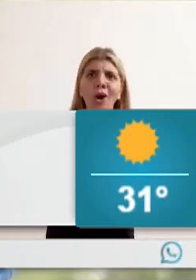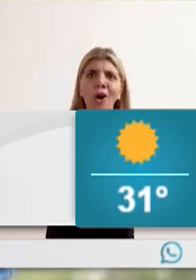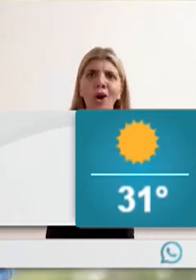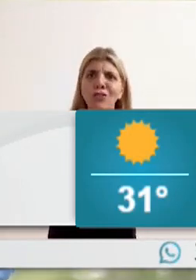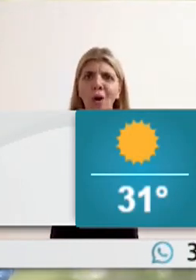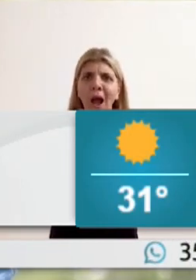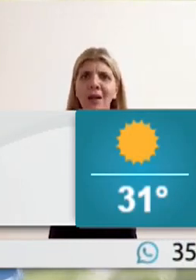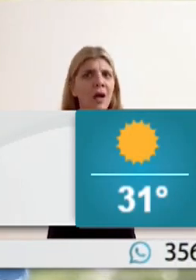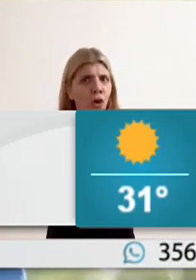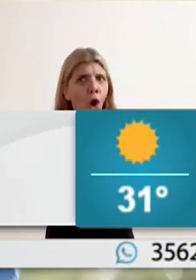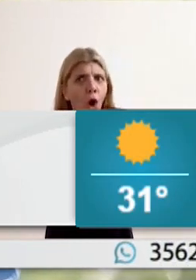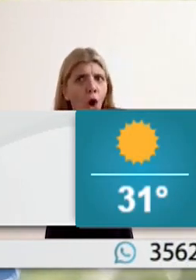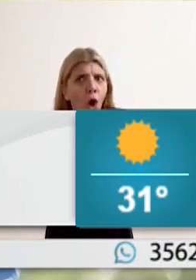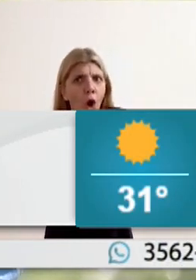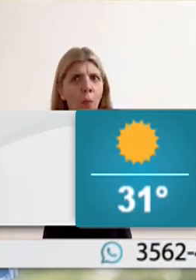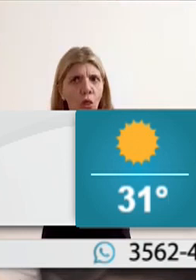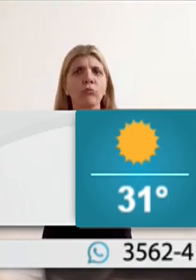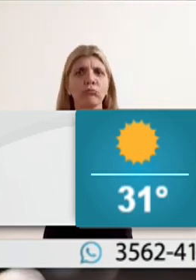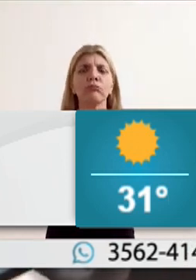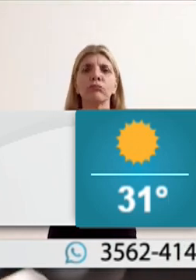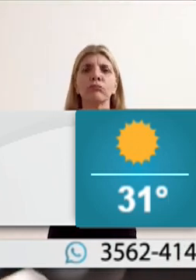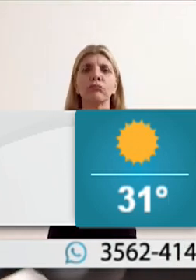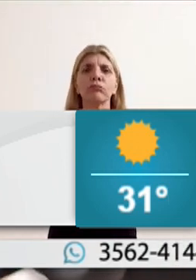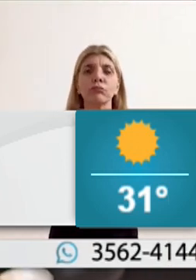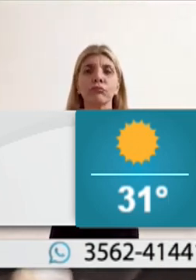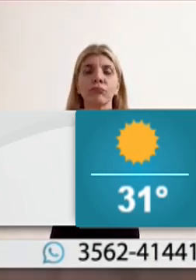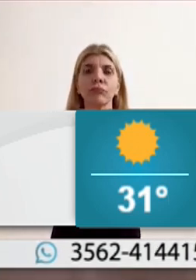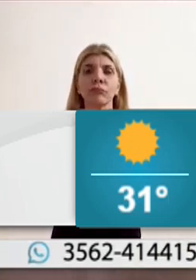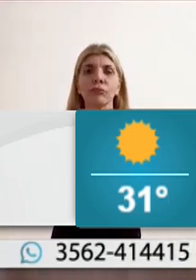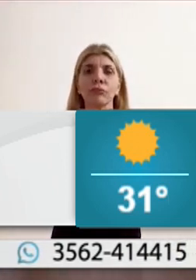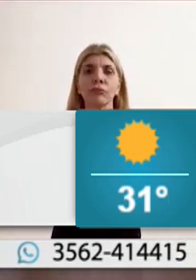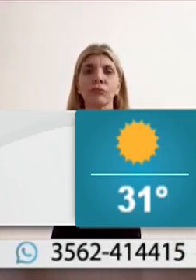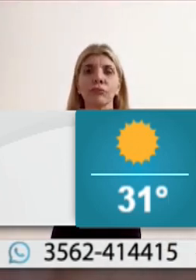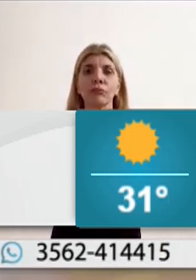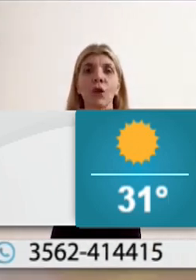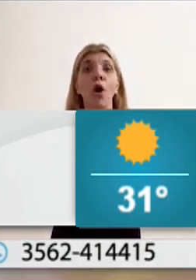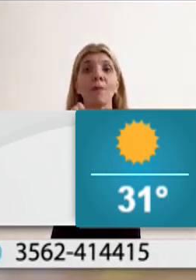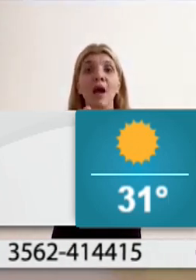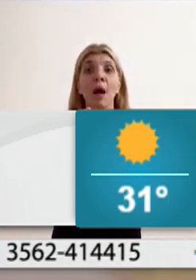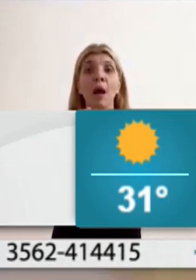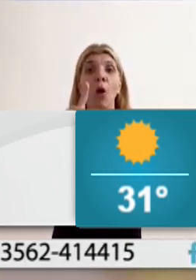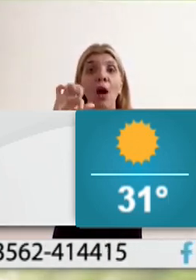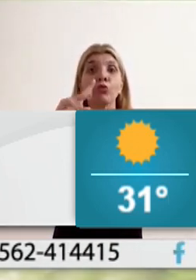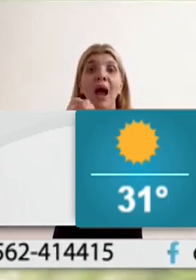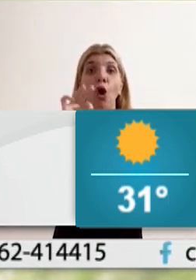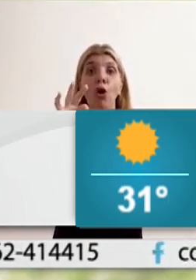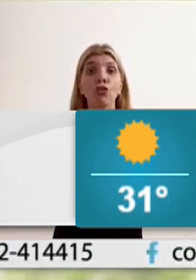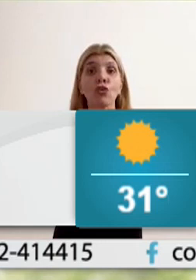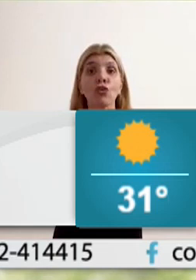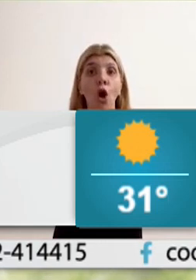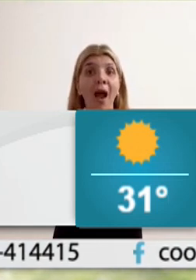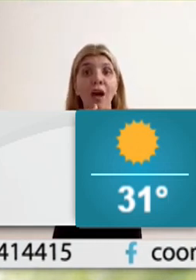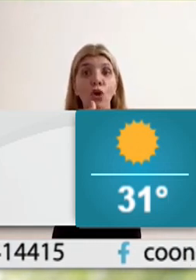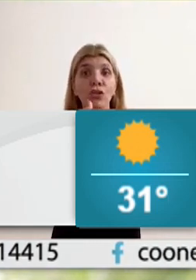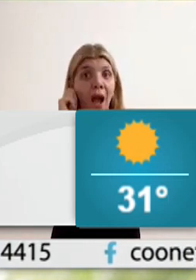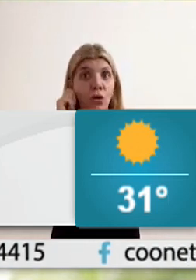la mayoría de la gente, si uno agarra a nosotros por ahí, porque estamos en nuestro micromundo, pero esto despacio, yo les vuelvo a agradecer, porque son fundamentales. Muchísima